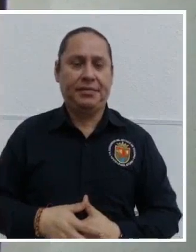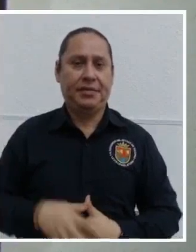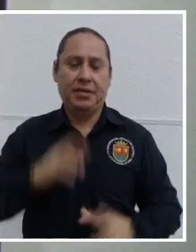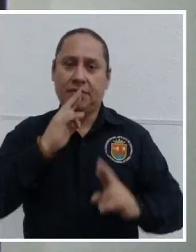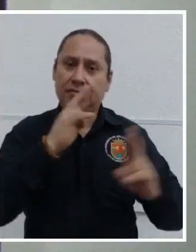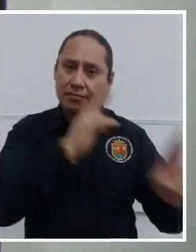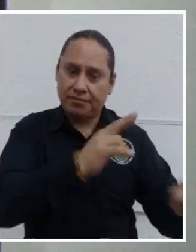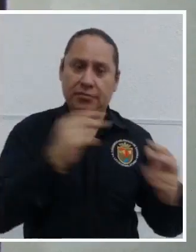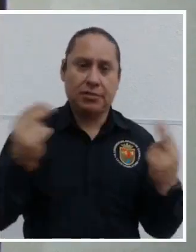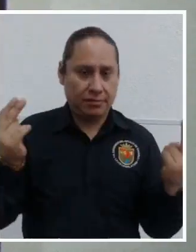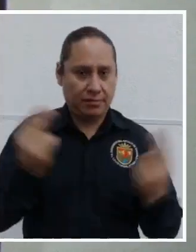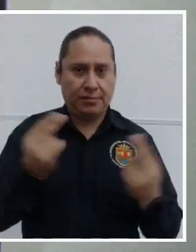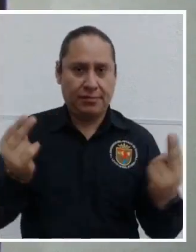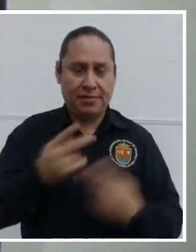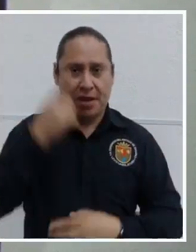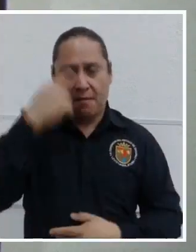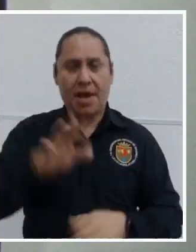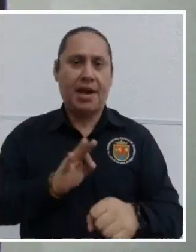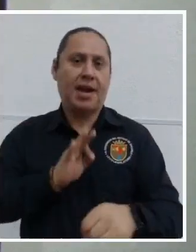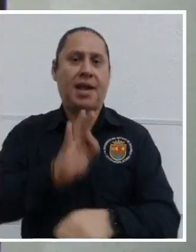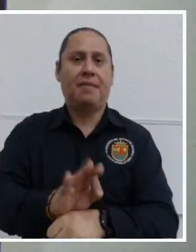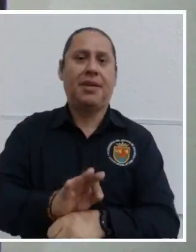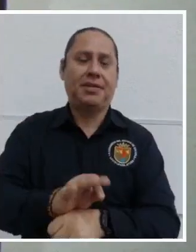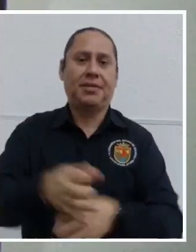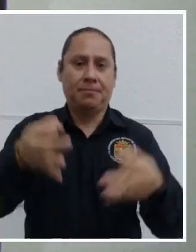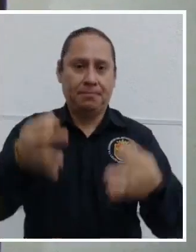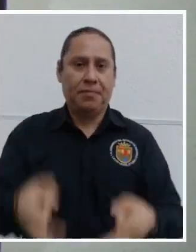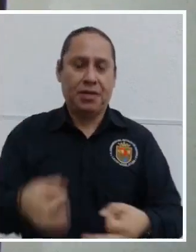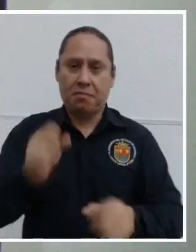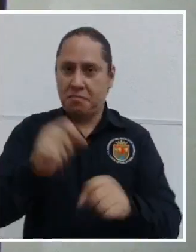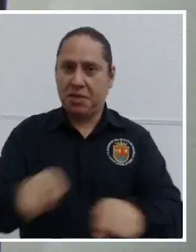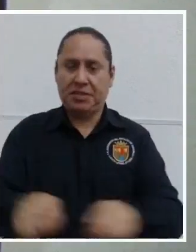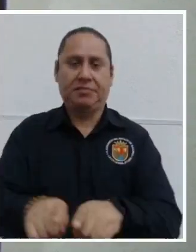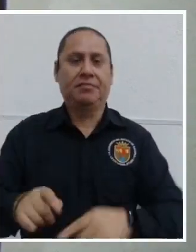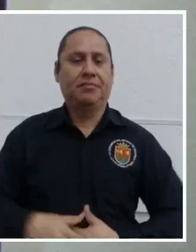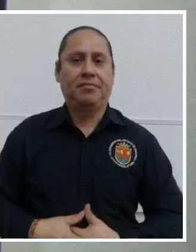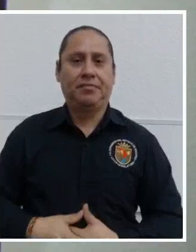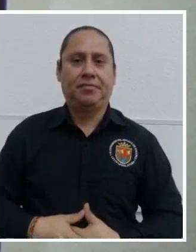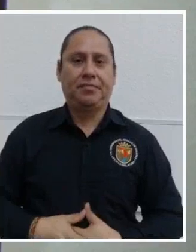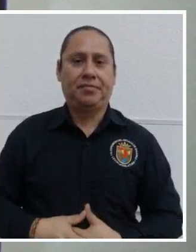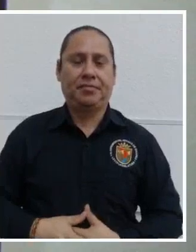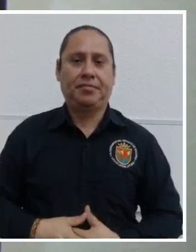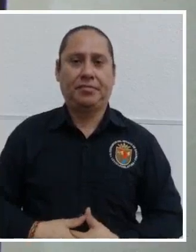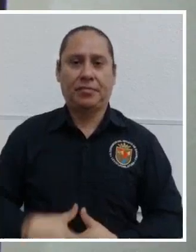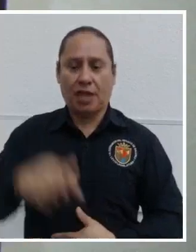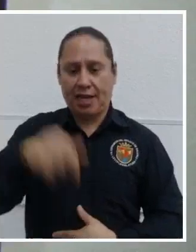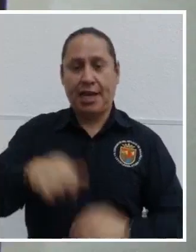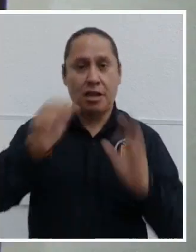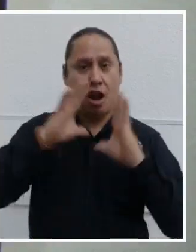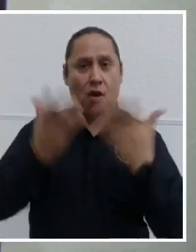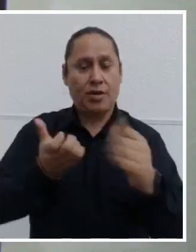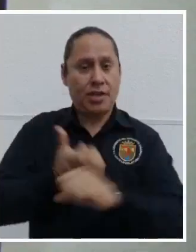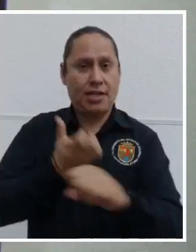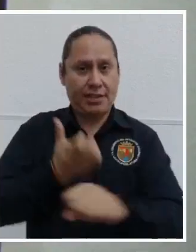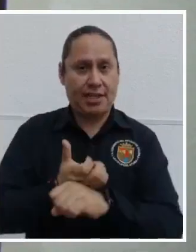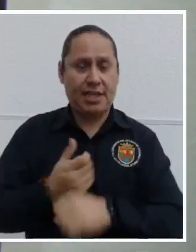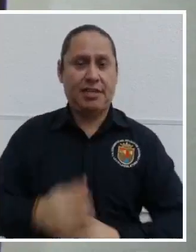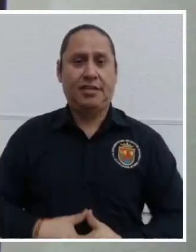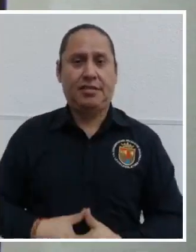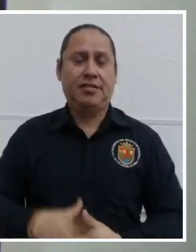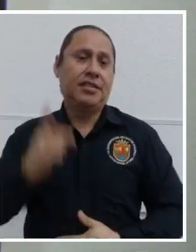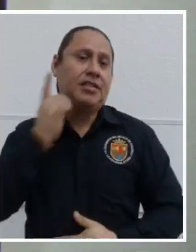resulte necesario para la protección adecuada de los mismos. Desde este Congreso del Estado,